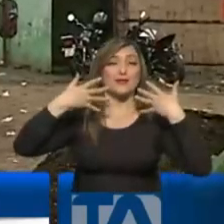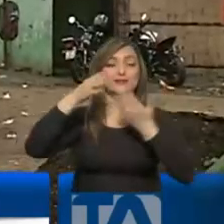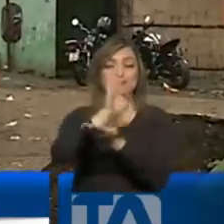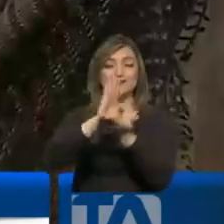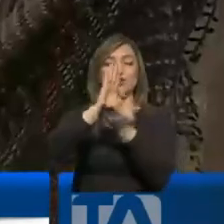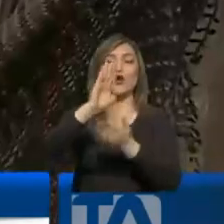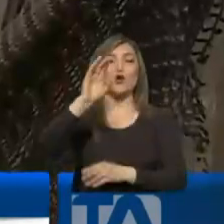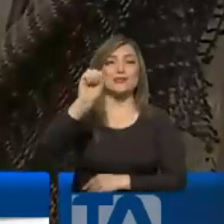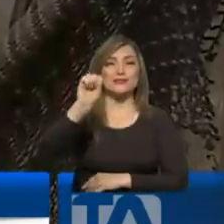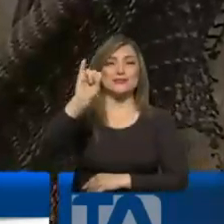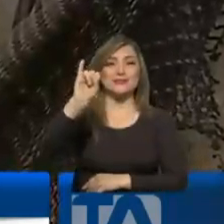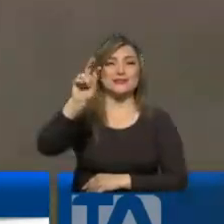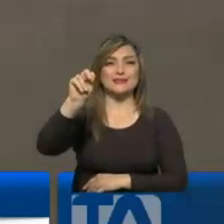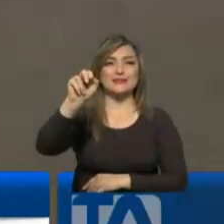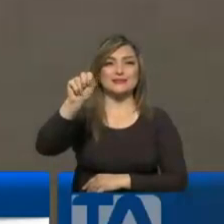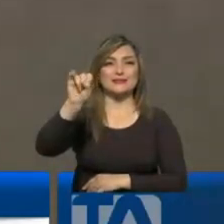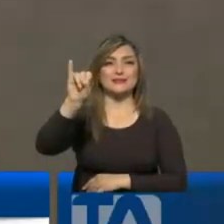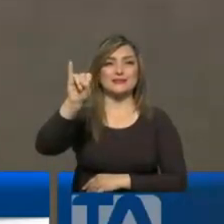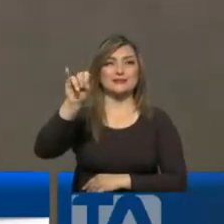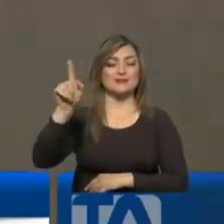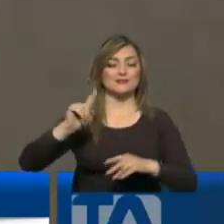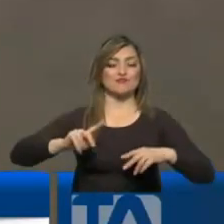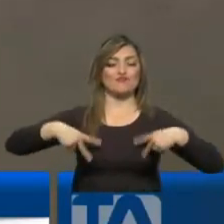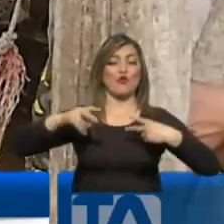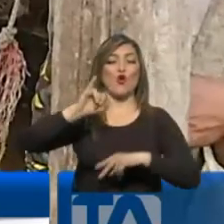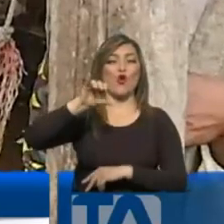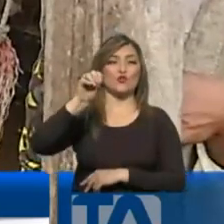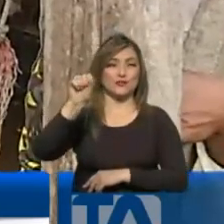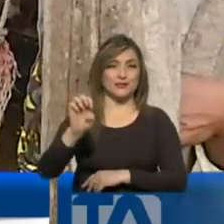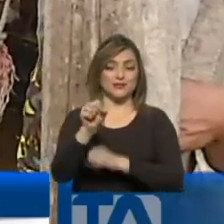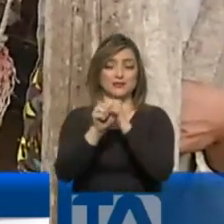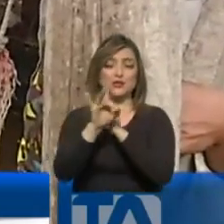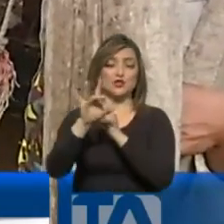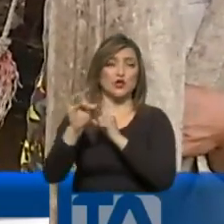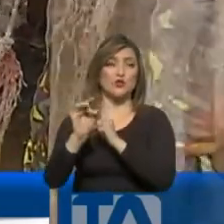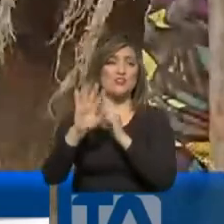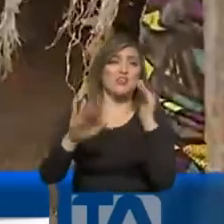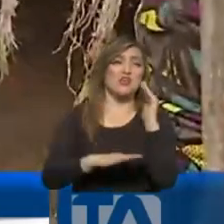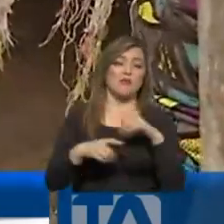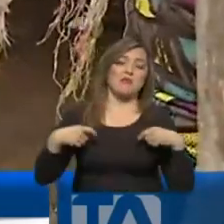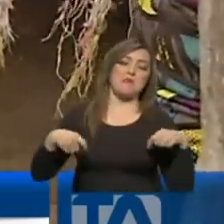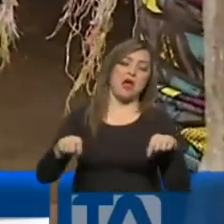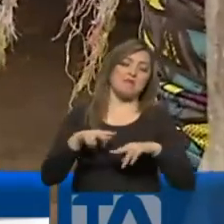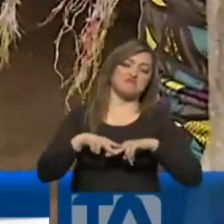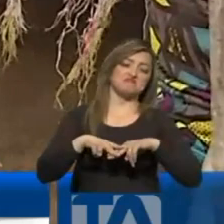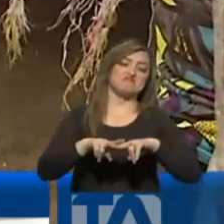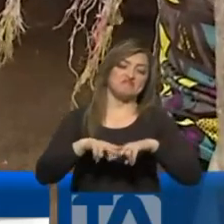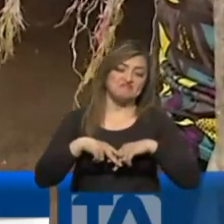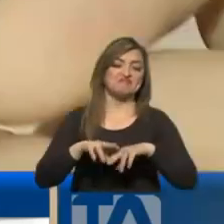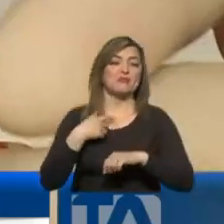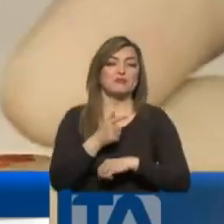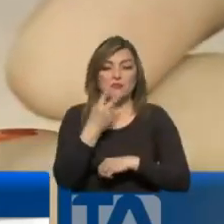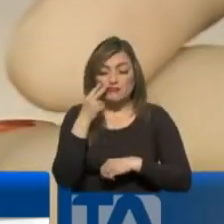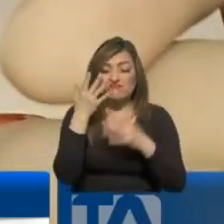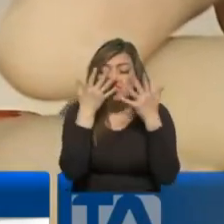de Guayaquil. Aquí vive José. Tiene 88 años y la mayor parte del día lo pasa en esta hamaca. No puede ver bien y tampoco